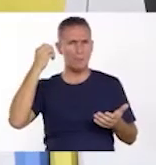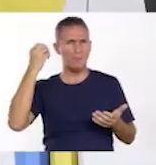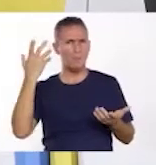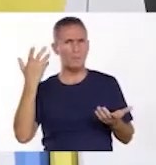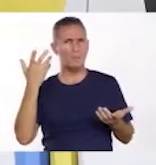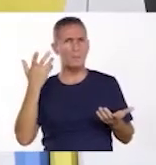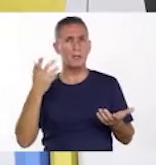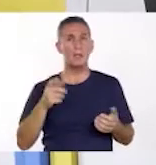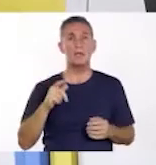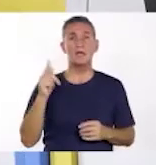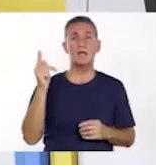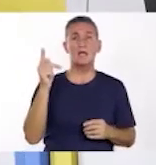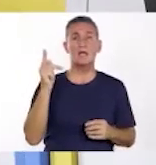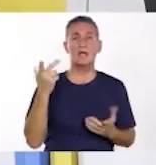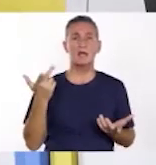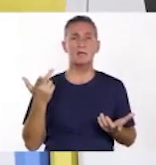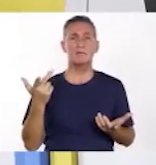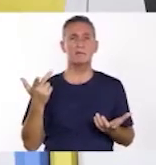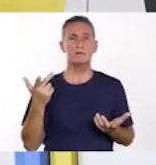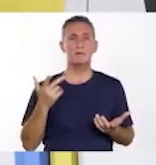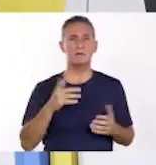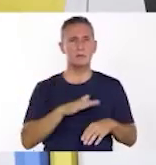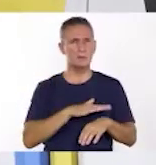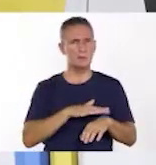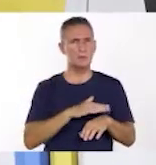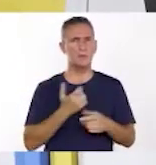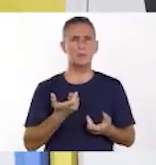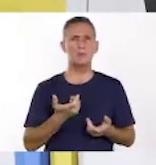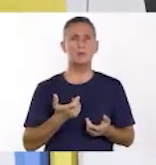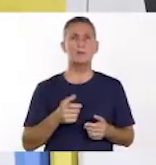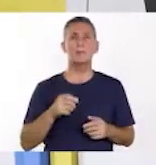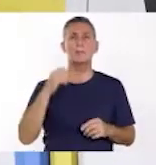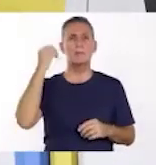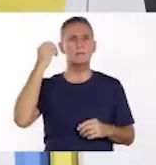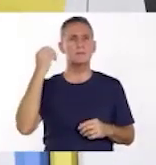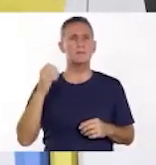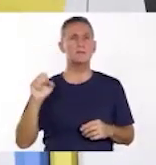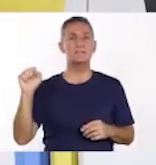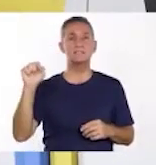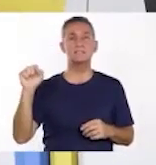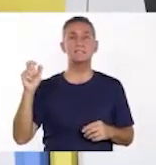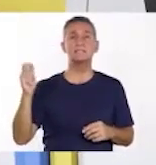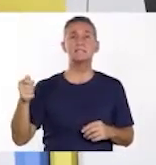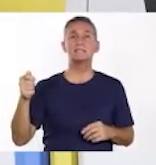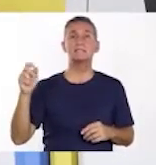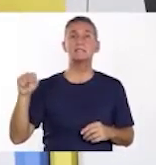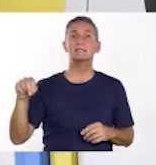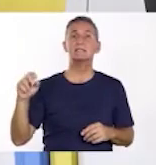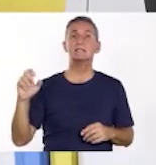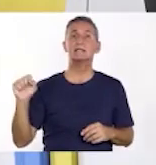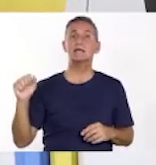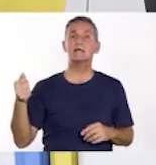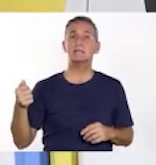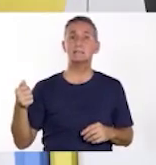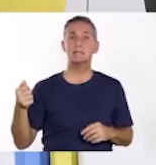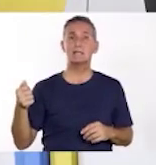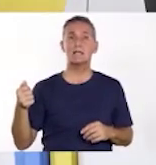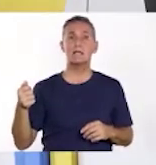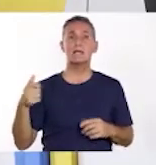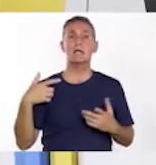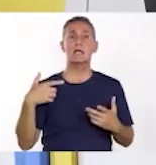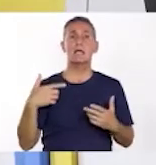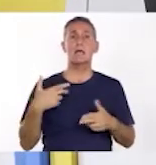pensando que Sansa había hecho algo, pues